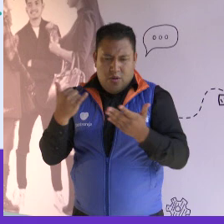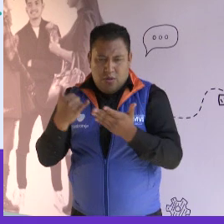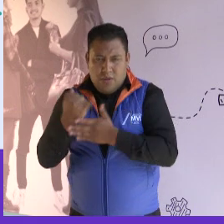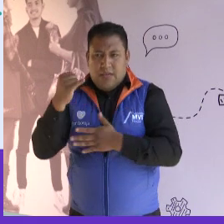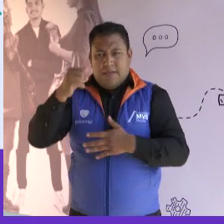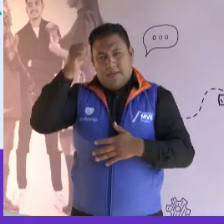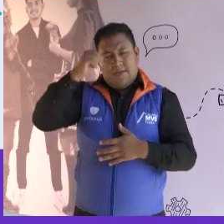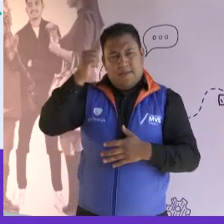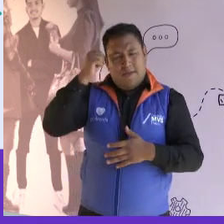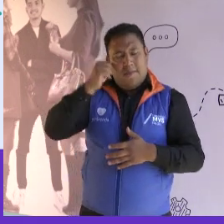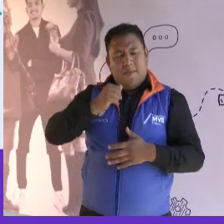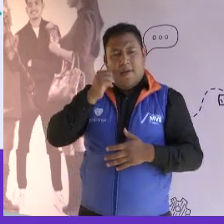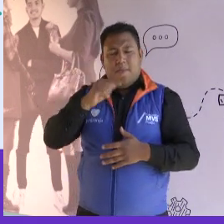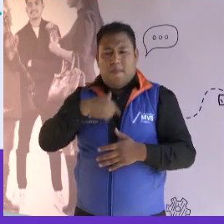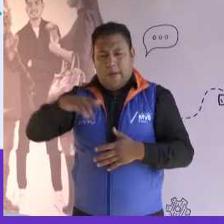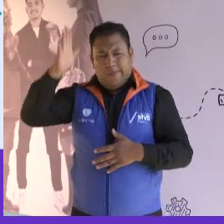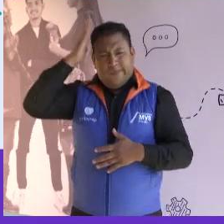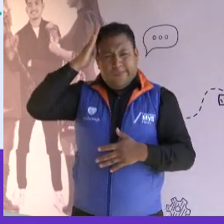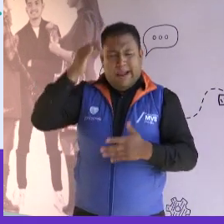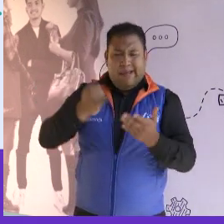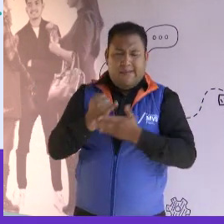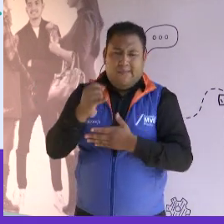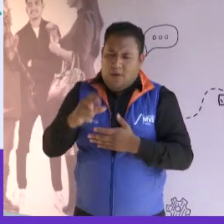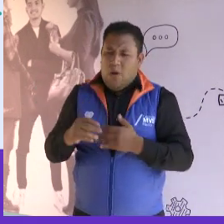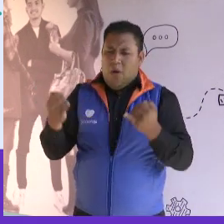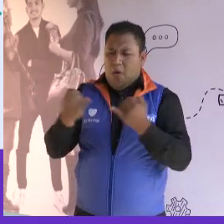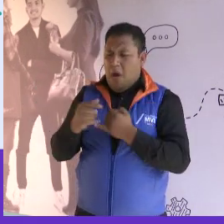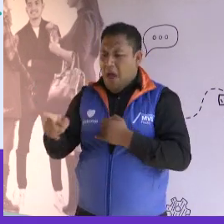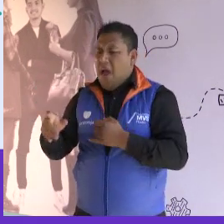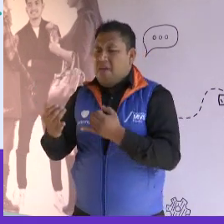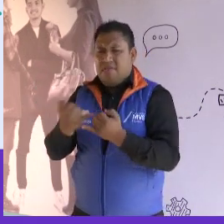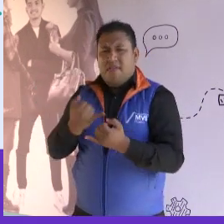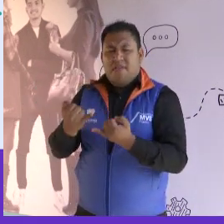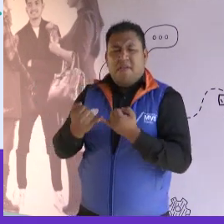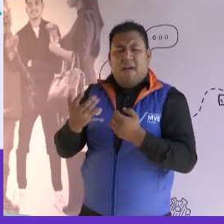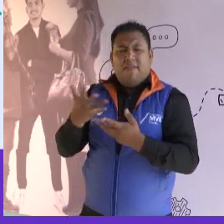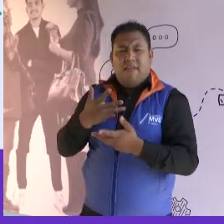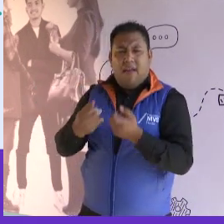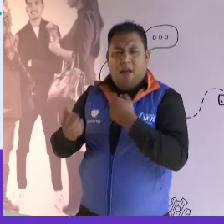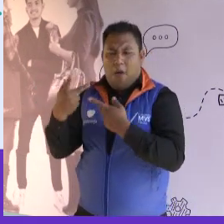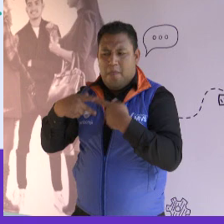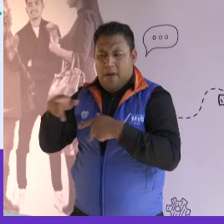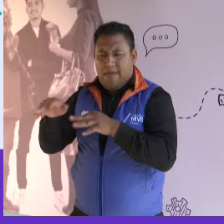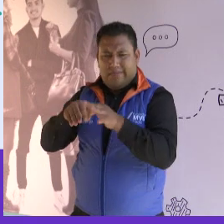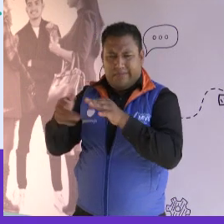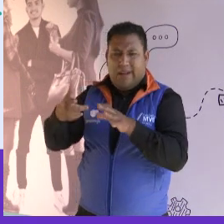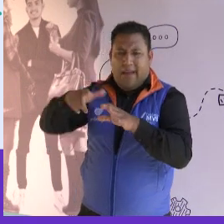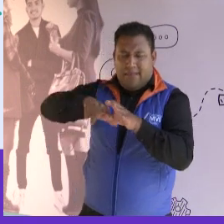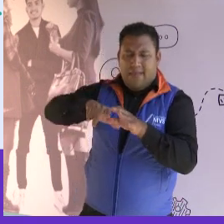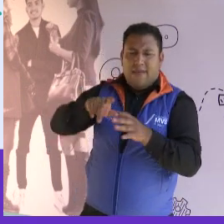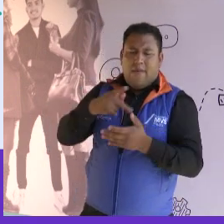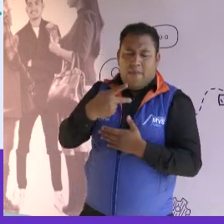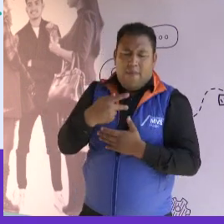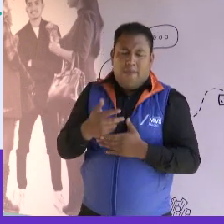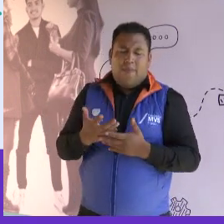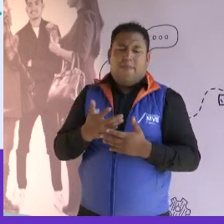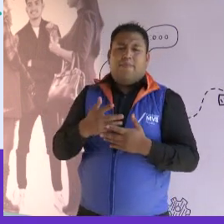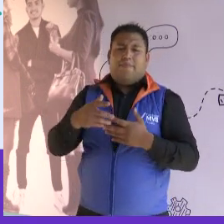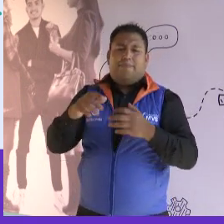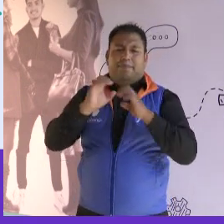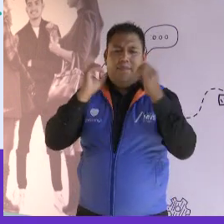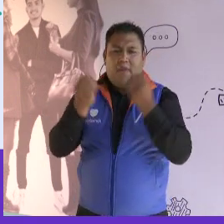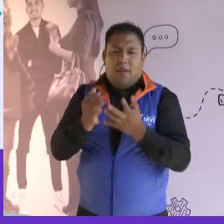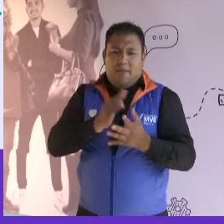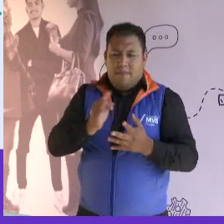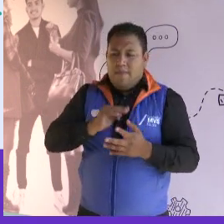También aprovecha y eso va a distribuir un poquito el poder que se tiene dentro de la misma organización, la identidad y con ello la